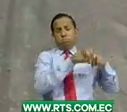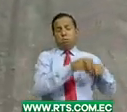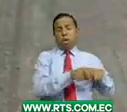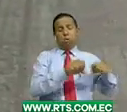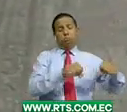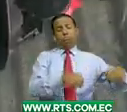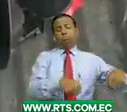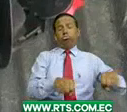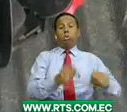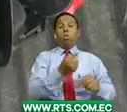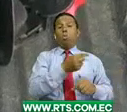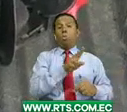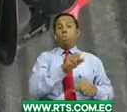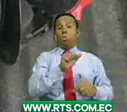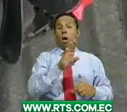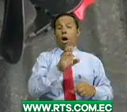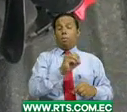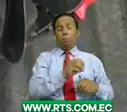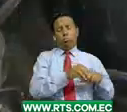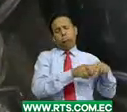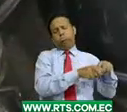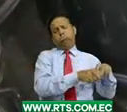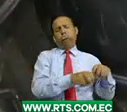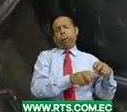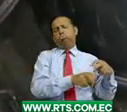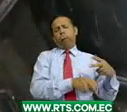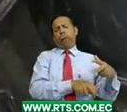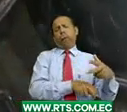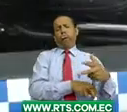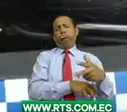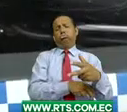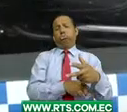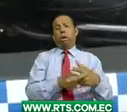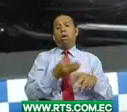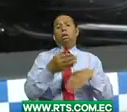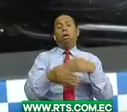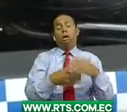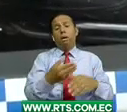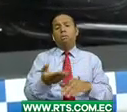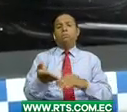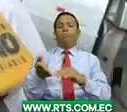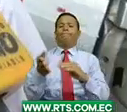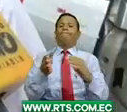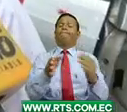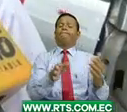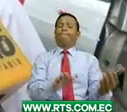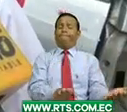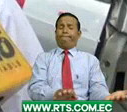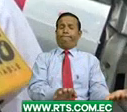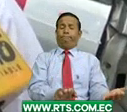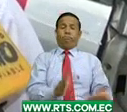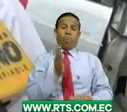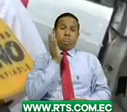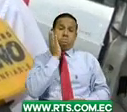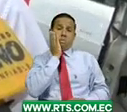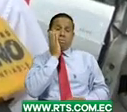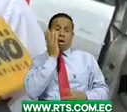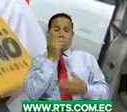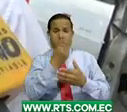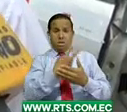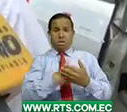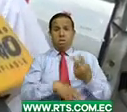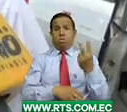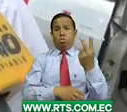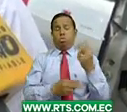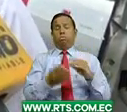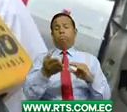El Guabo, sin sospechar que la muerte los esperaba a pocos minutos de llegar a su destino. Mamá e hijo son los